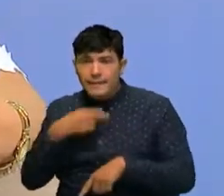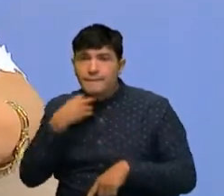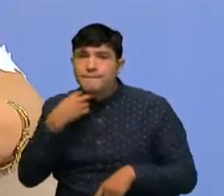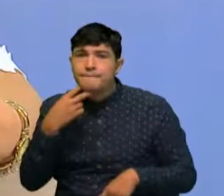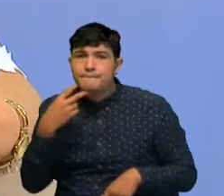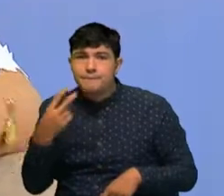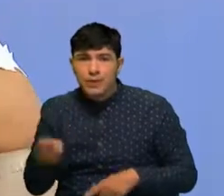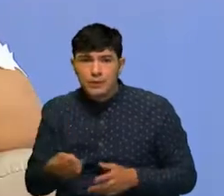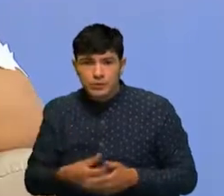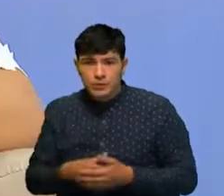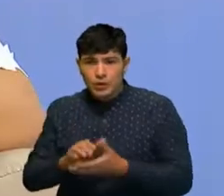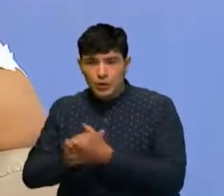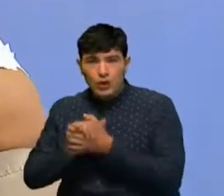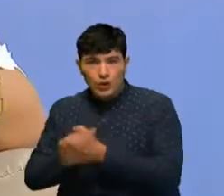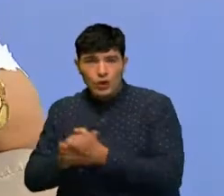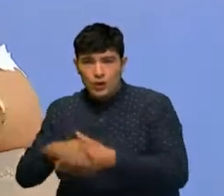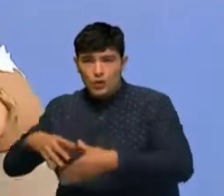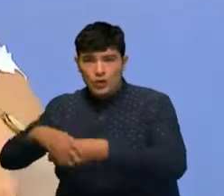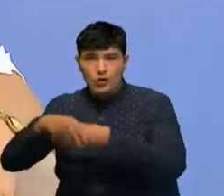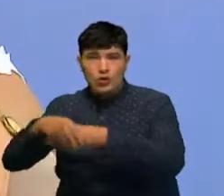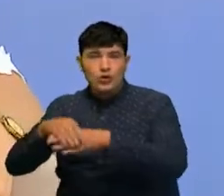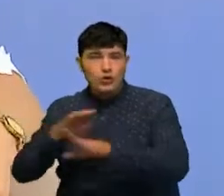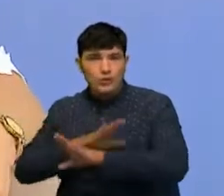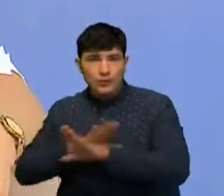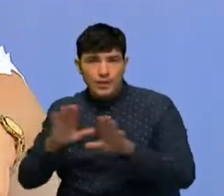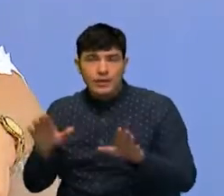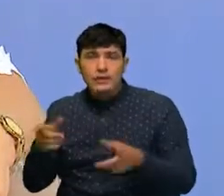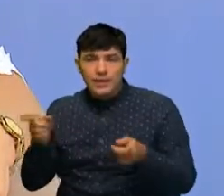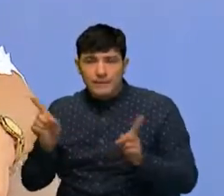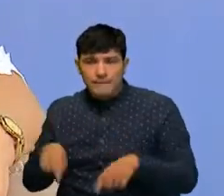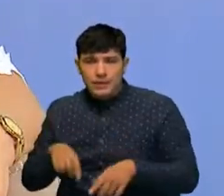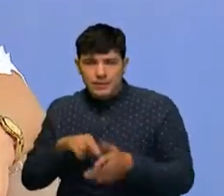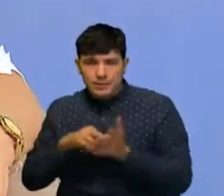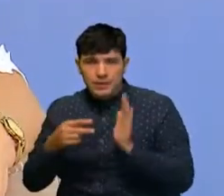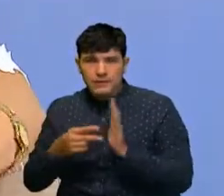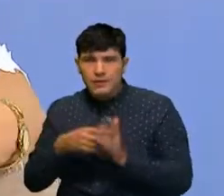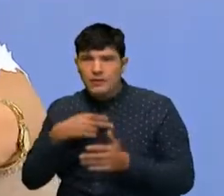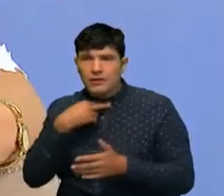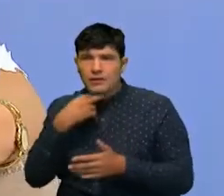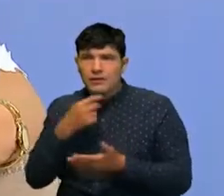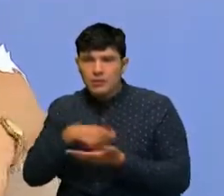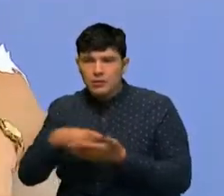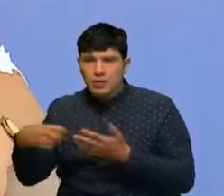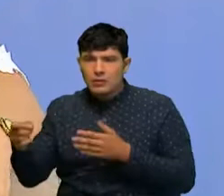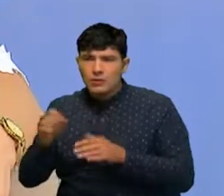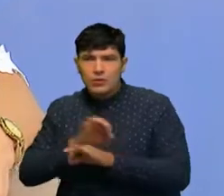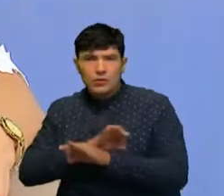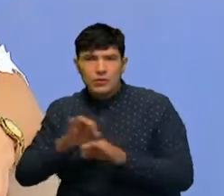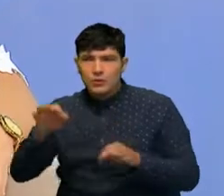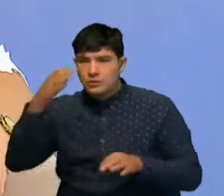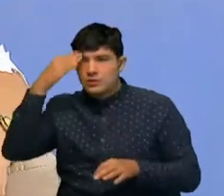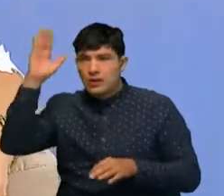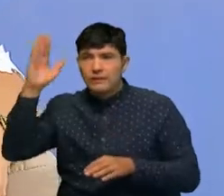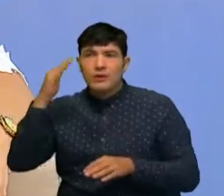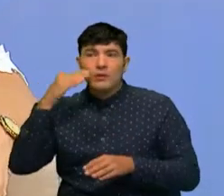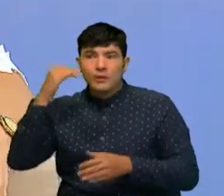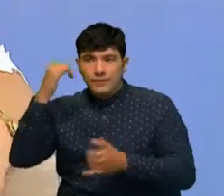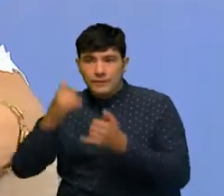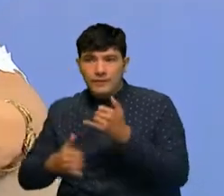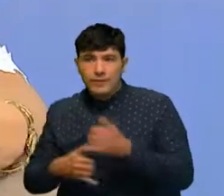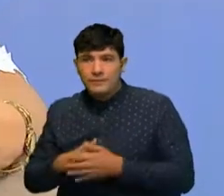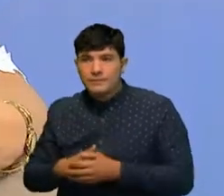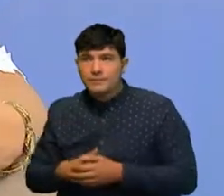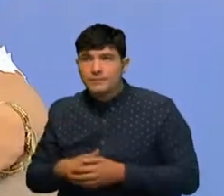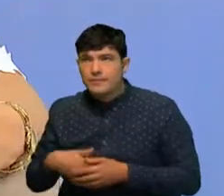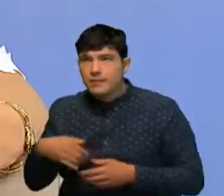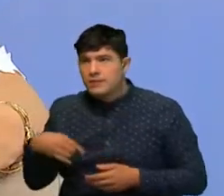verbal, se identifica como un contrato a término indefinido. La televidente, la que hace la pregunta en este momento,